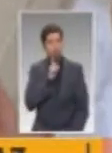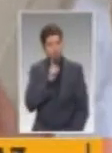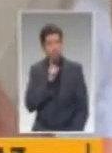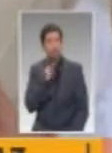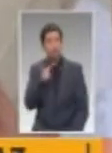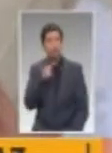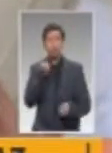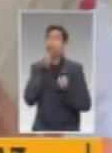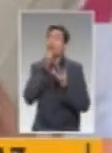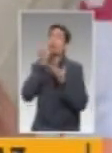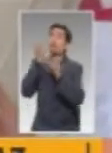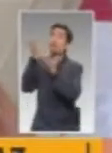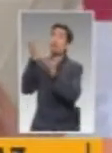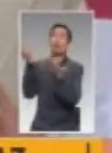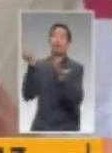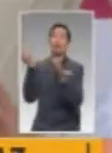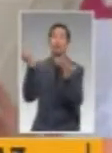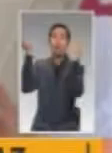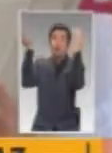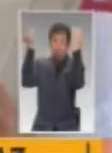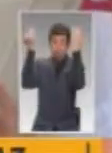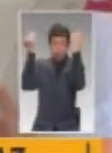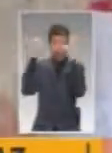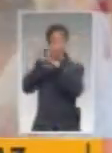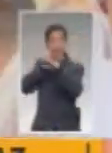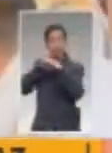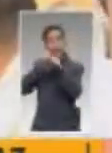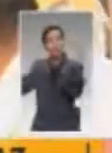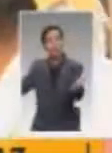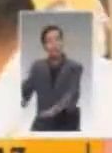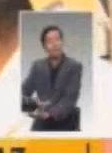Invoquemos con esperanza la misericordia de Dios.